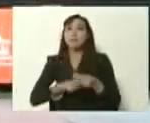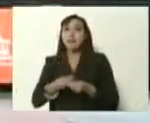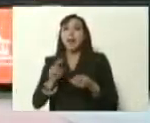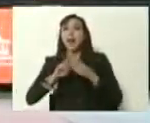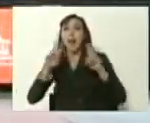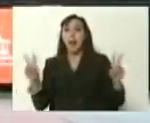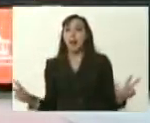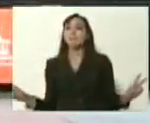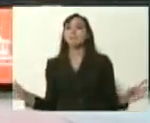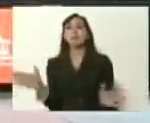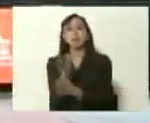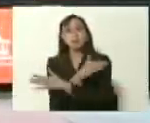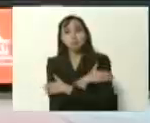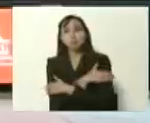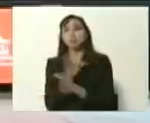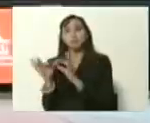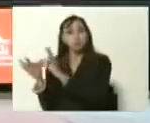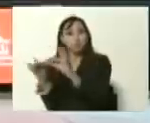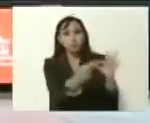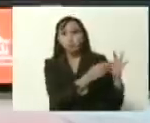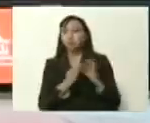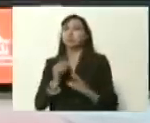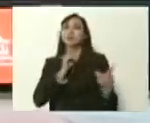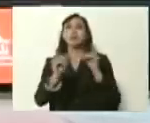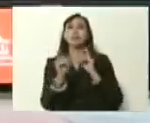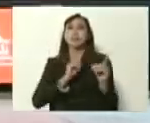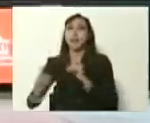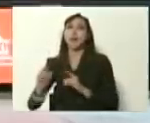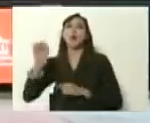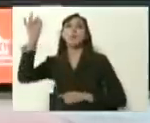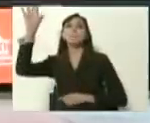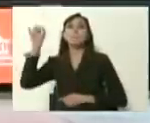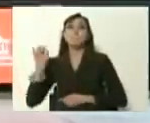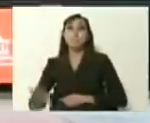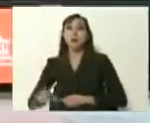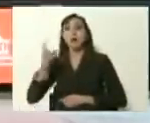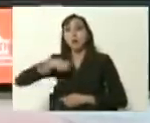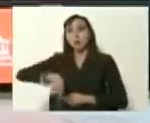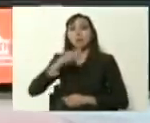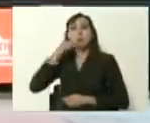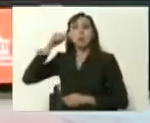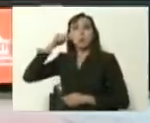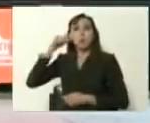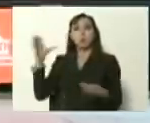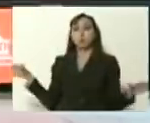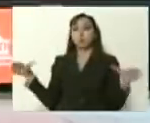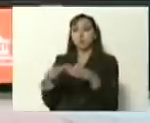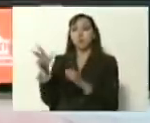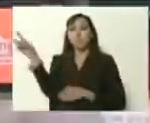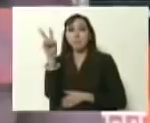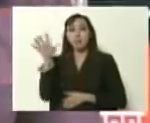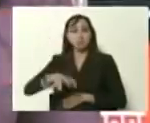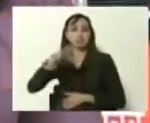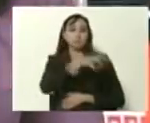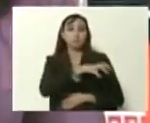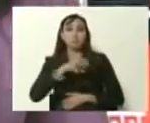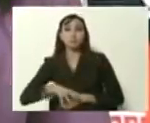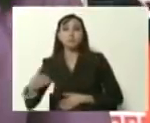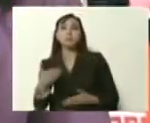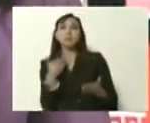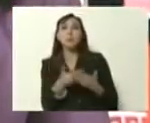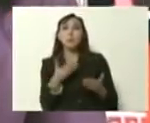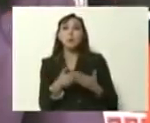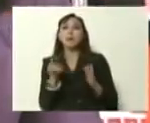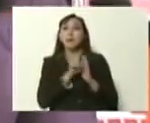la reconciliación, el diálogo con pastores y pastoras del territorio nacional. Diferentes propuestas se han